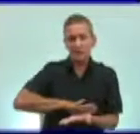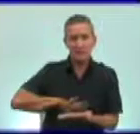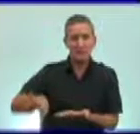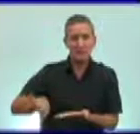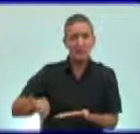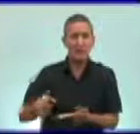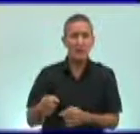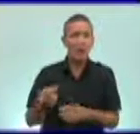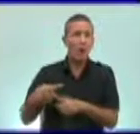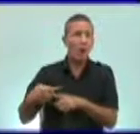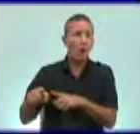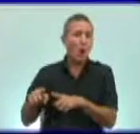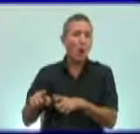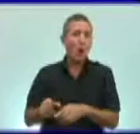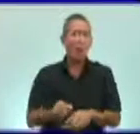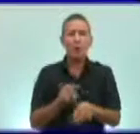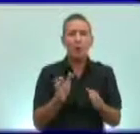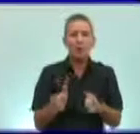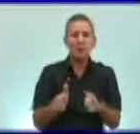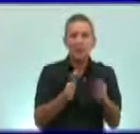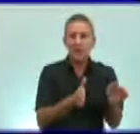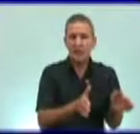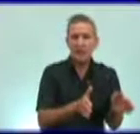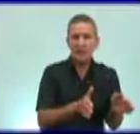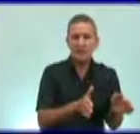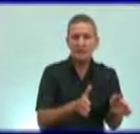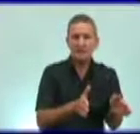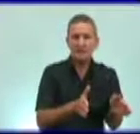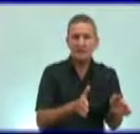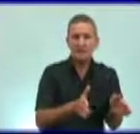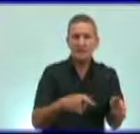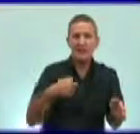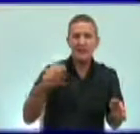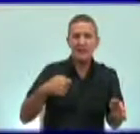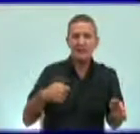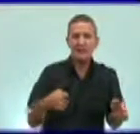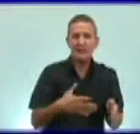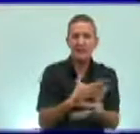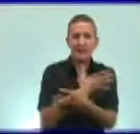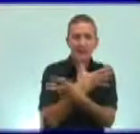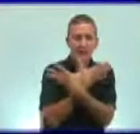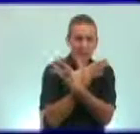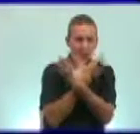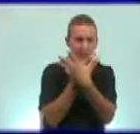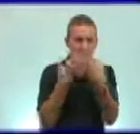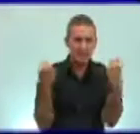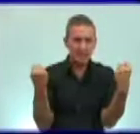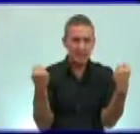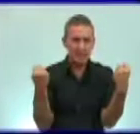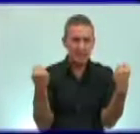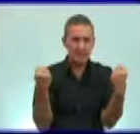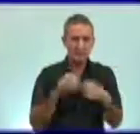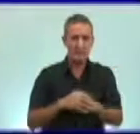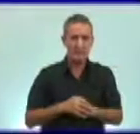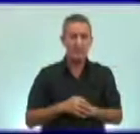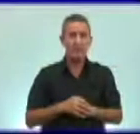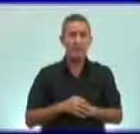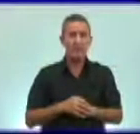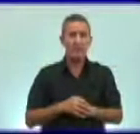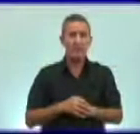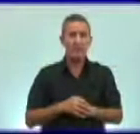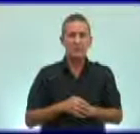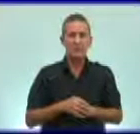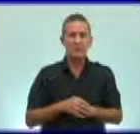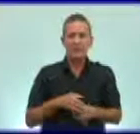que desaparecer porque no son aptos. Esos son elementos que atentan contra la esencia humanista del ser humano. Por lo tanto, ¿qué le